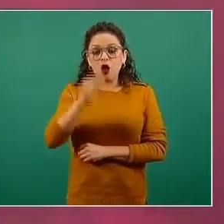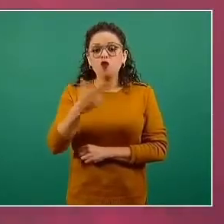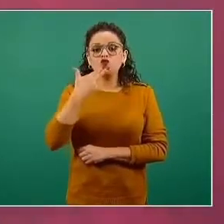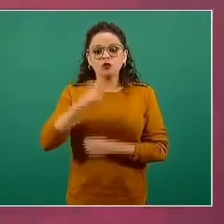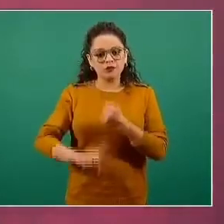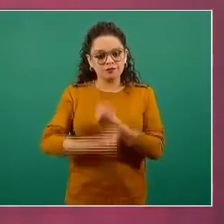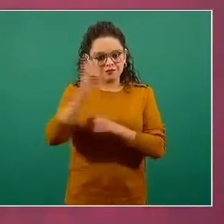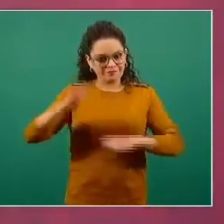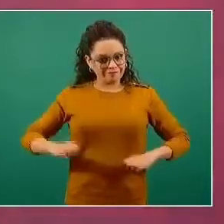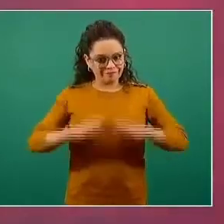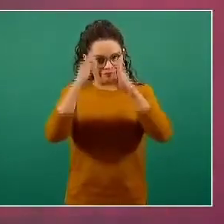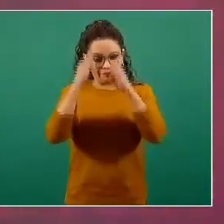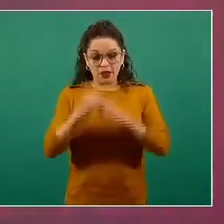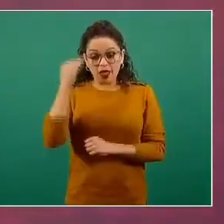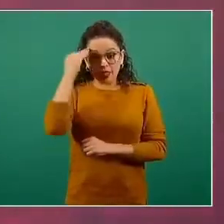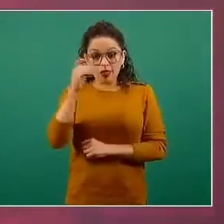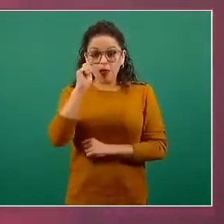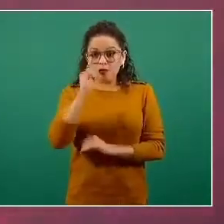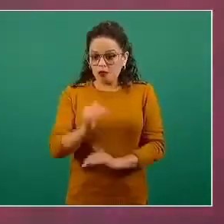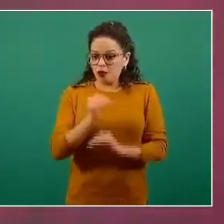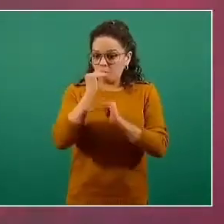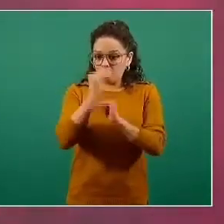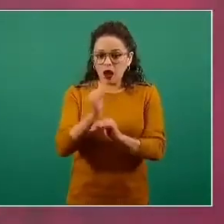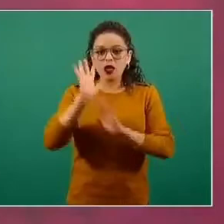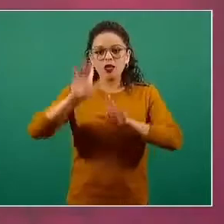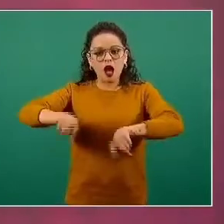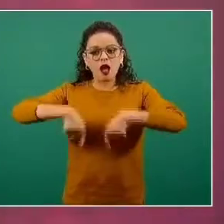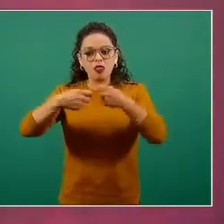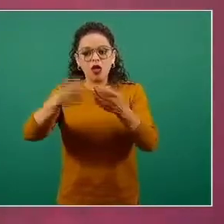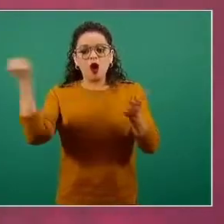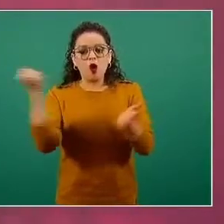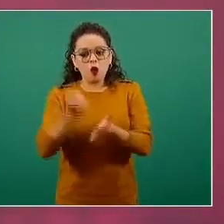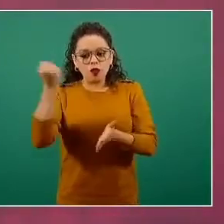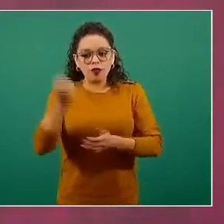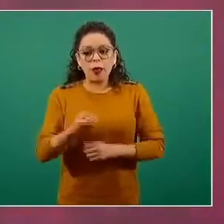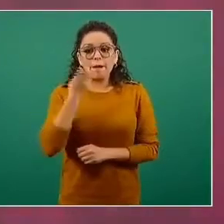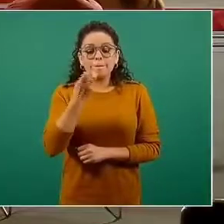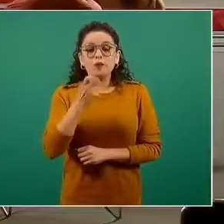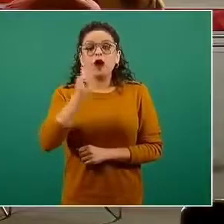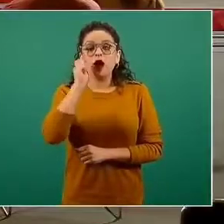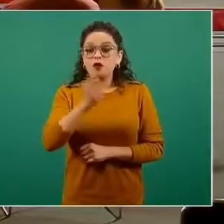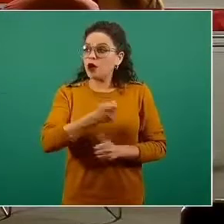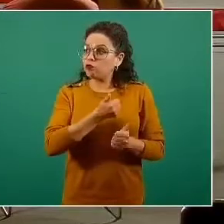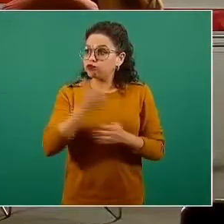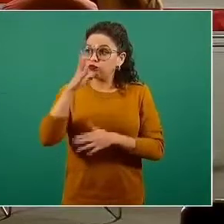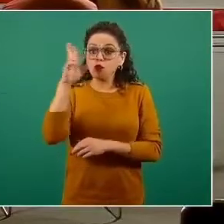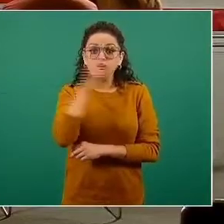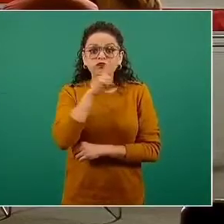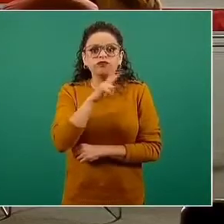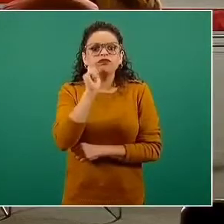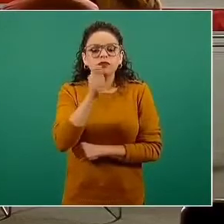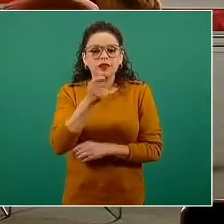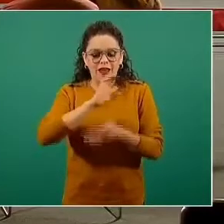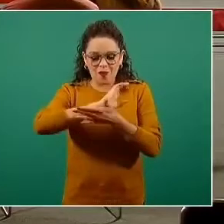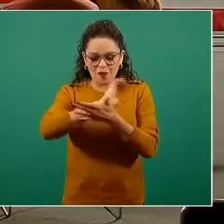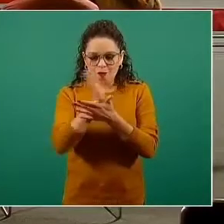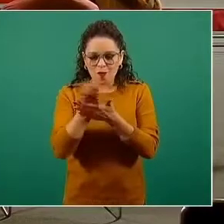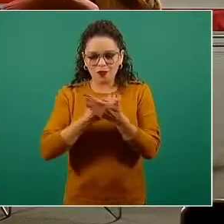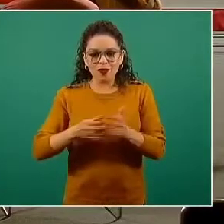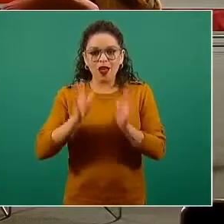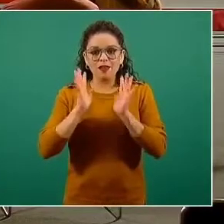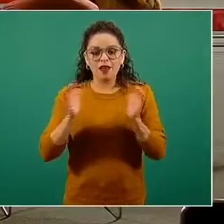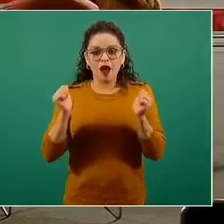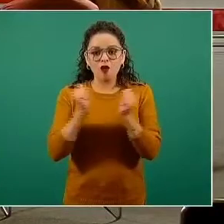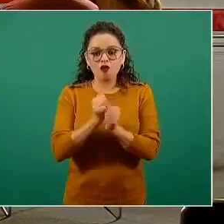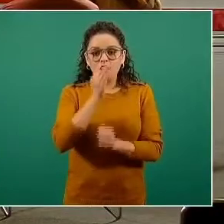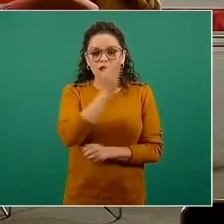debió ser acoplado al tiempo en que salió la autorización, de modo que lo que se mandó a Rusia finalmente es el contrato ya actualizado a la